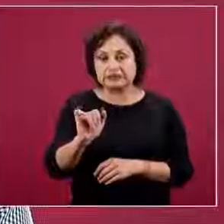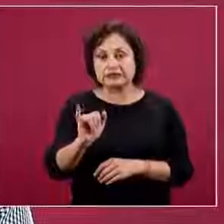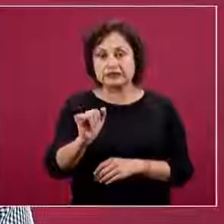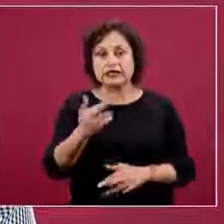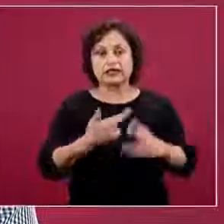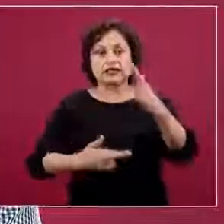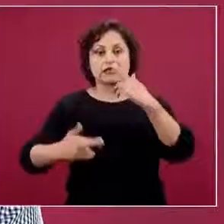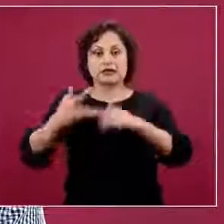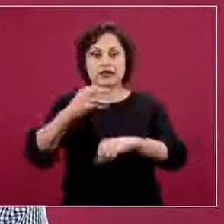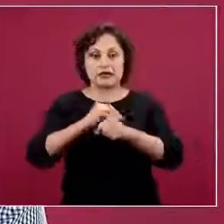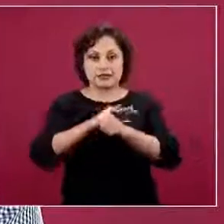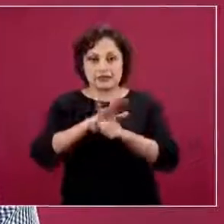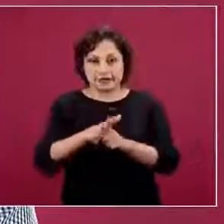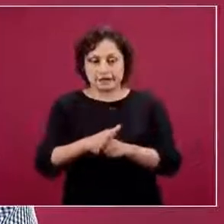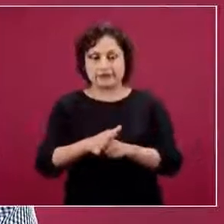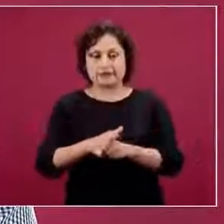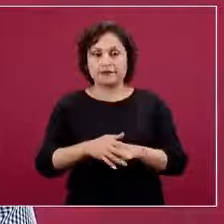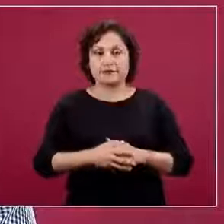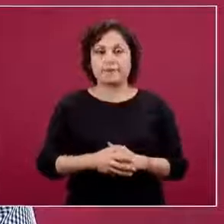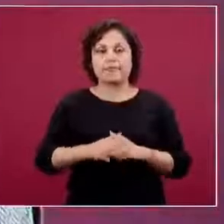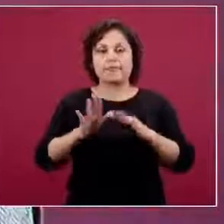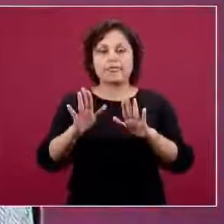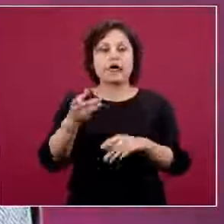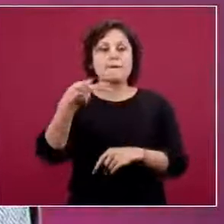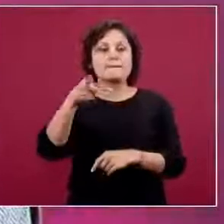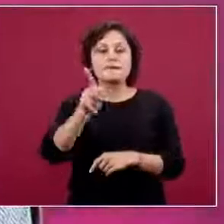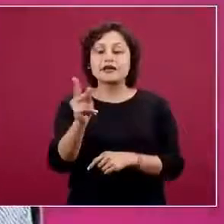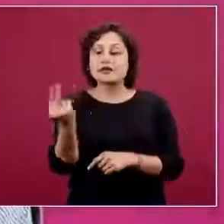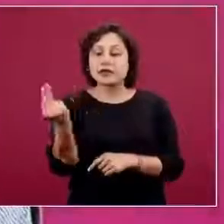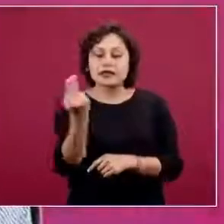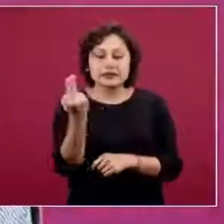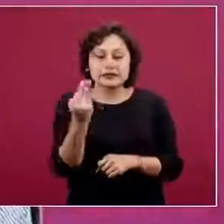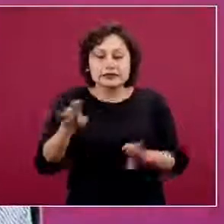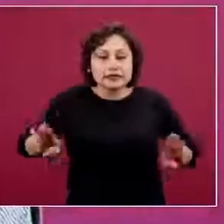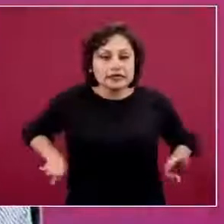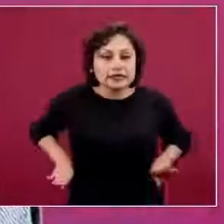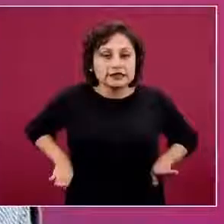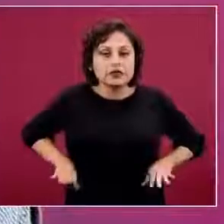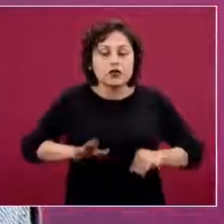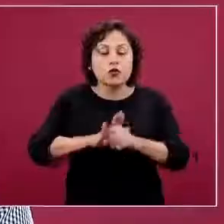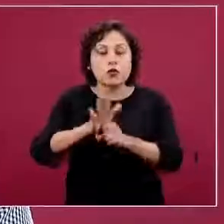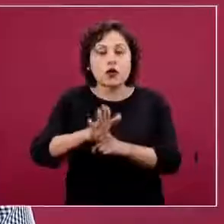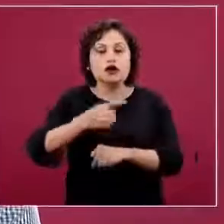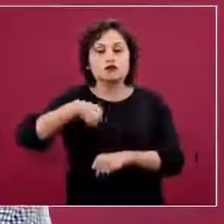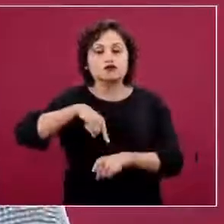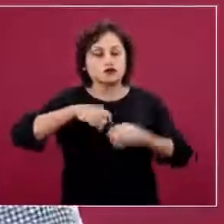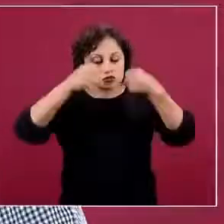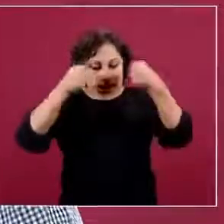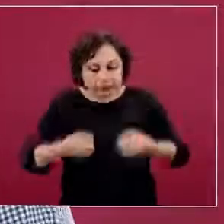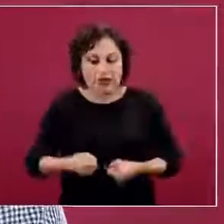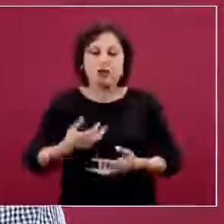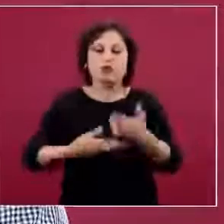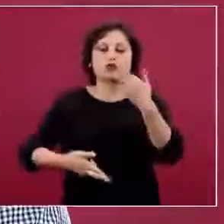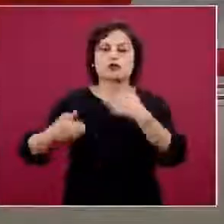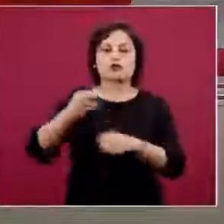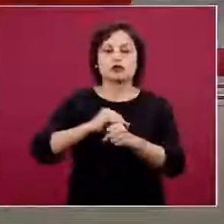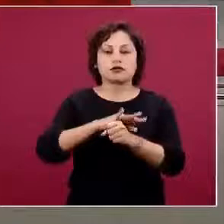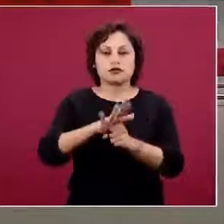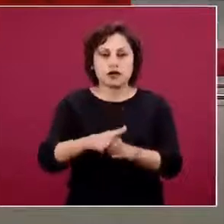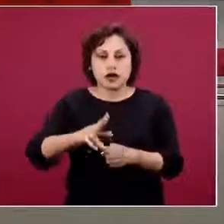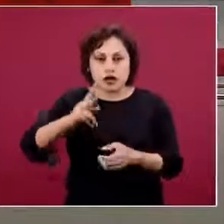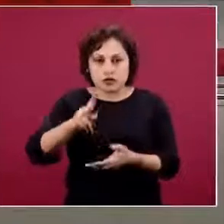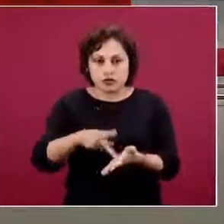de reinfección. ¿Qué se necesita para confirmarlo o para decir que efectivamente es una reinfección? Es poder llevar